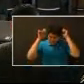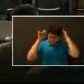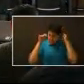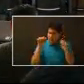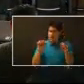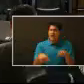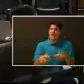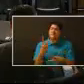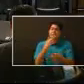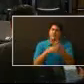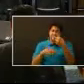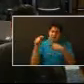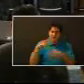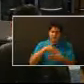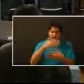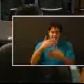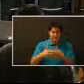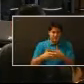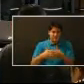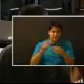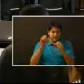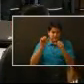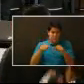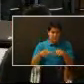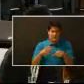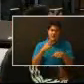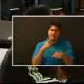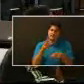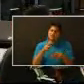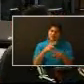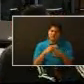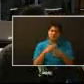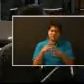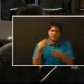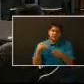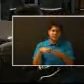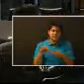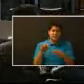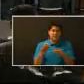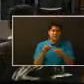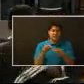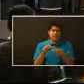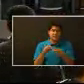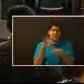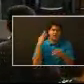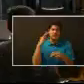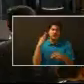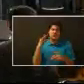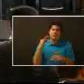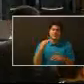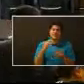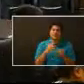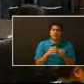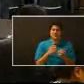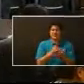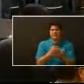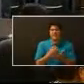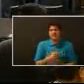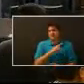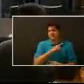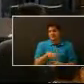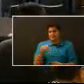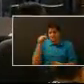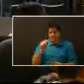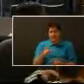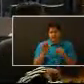que puedan pasar aquí al frente y que se puedan identificar para que los hermanos pastores y diáconos que estén aquí cerca y ancianos podamos